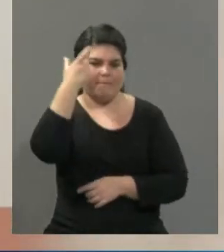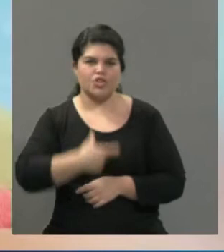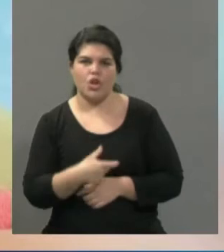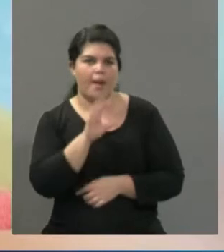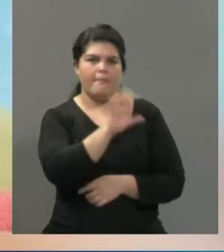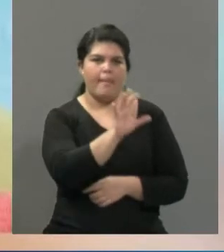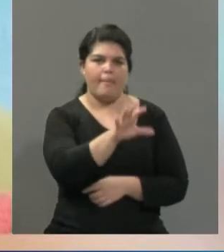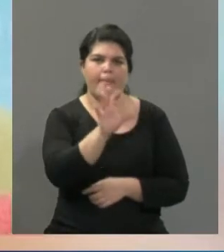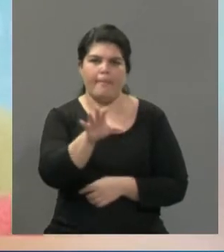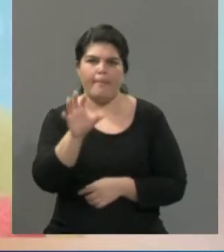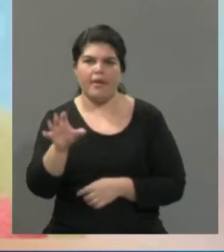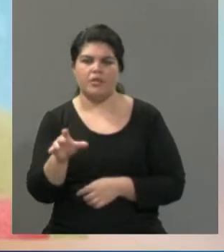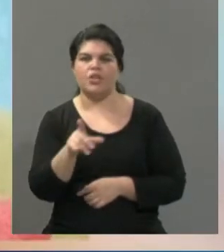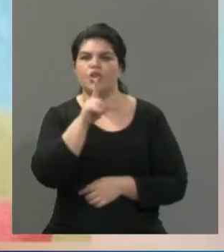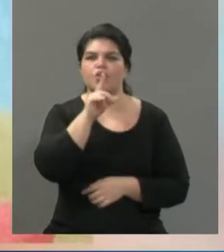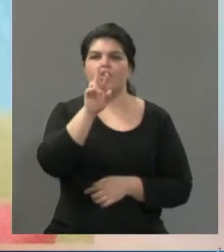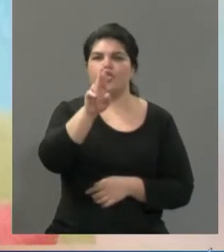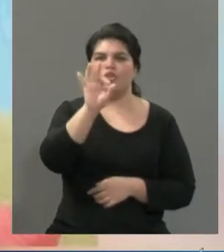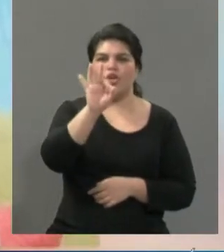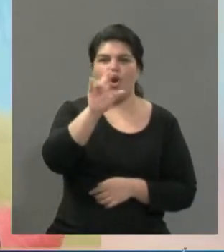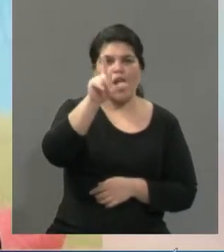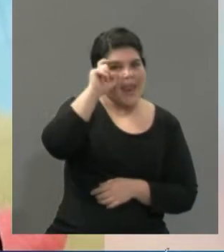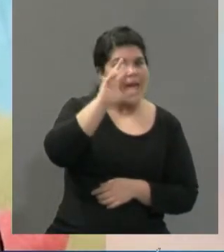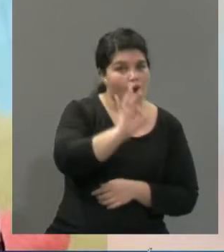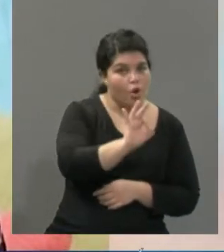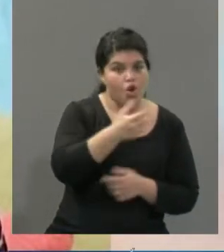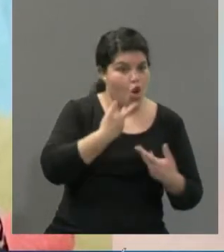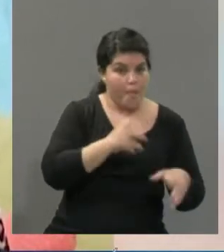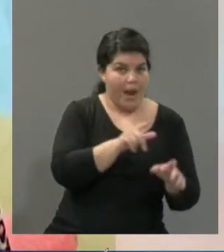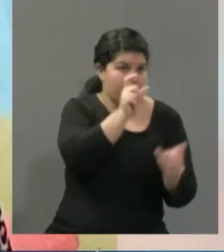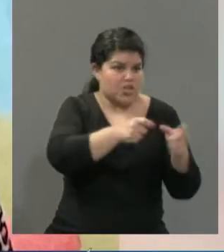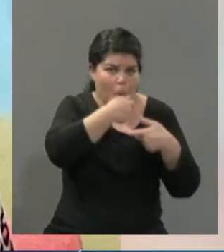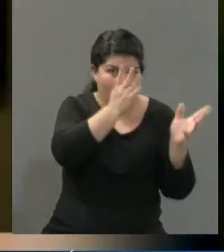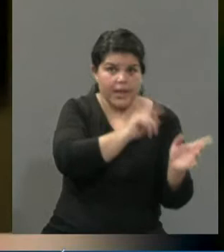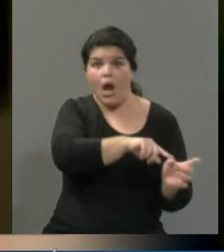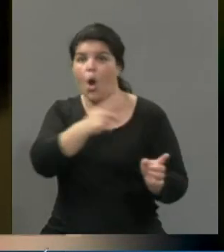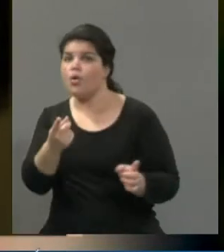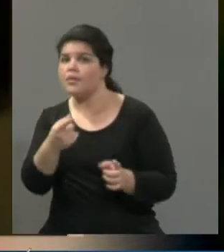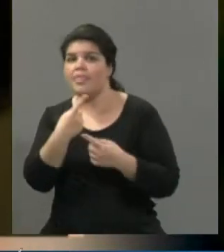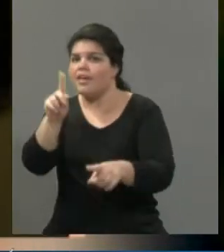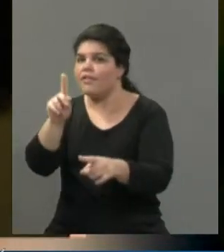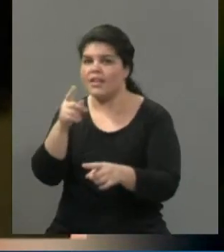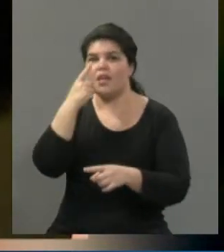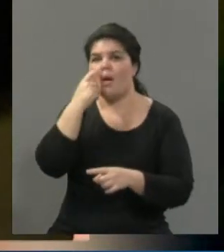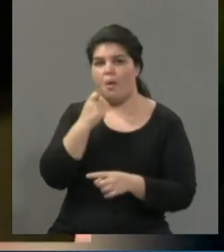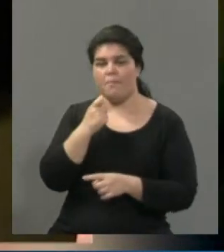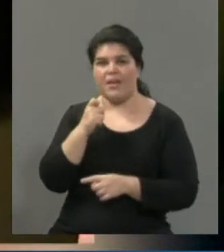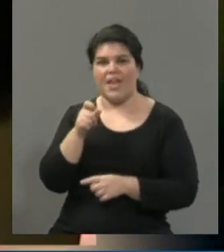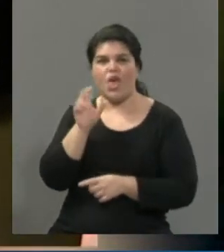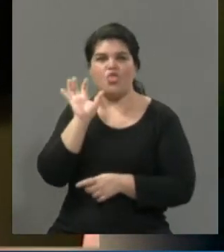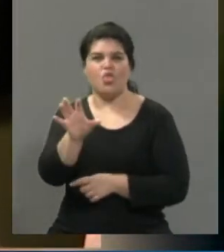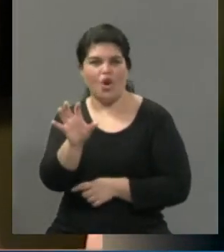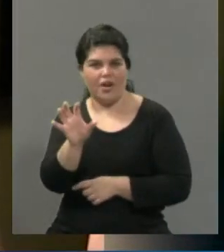mismo el troleo que el troleo machista, ¿no? Tal cual. Y también hay que pensar que el troleo no tiene que